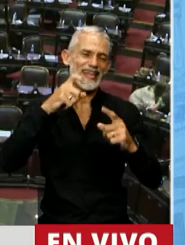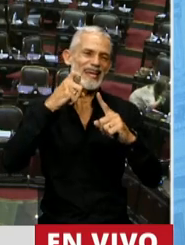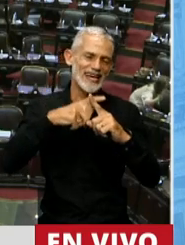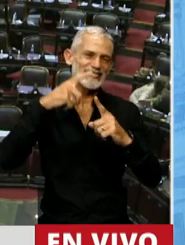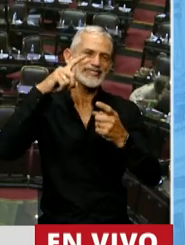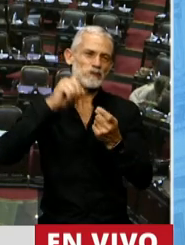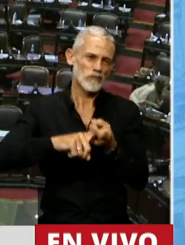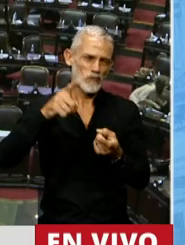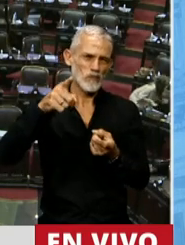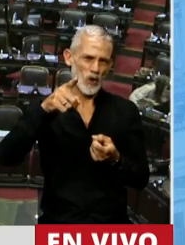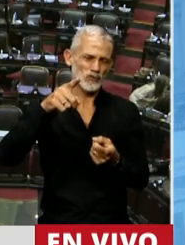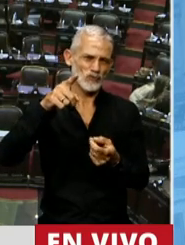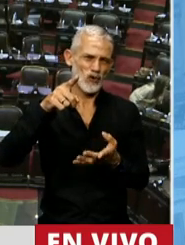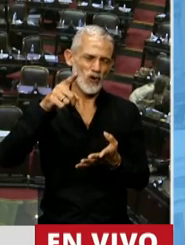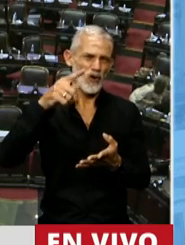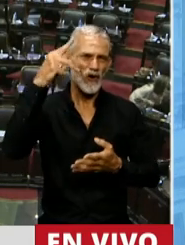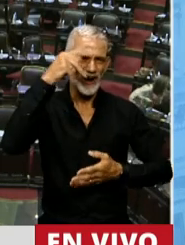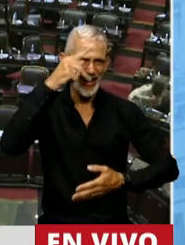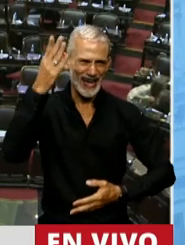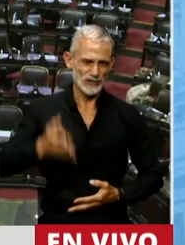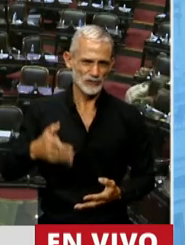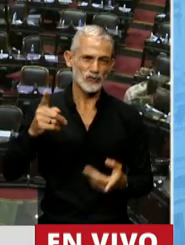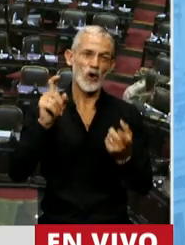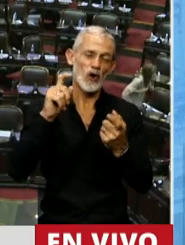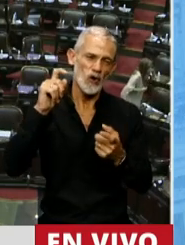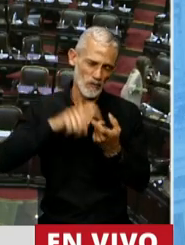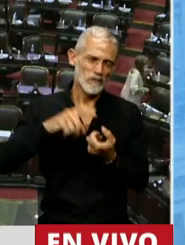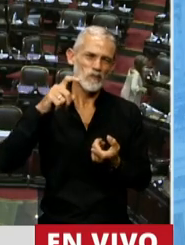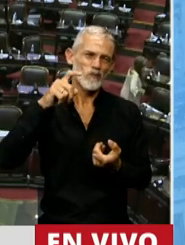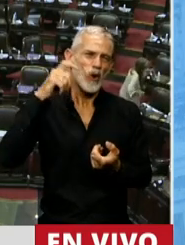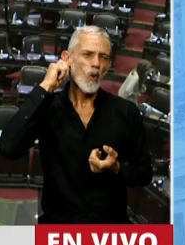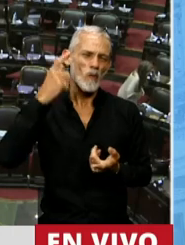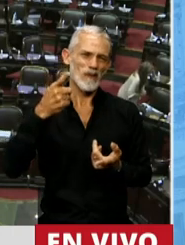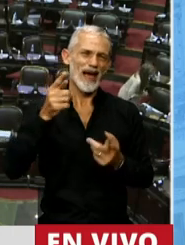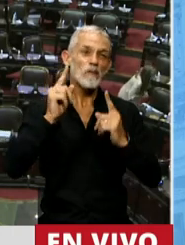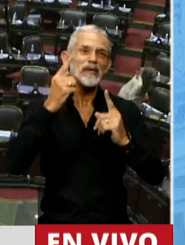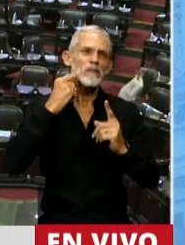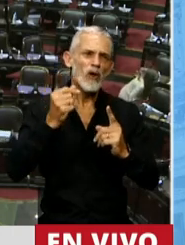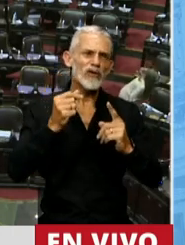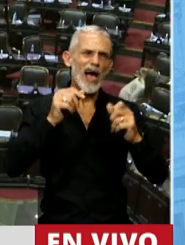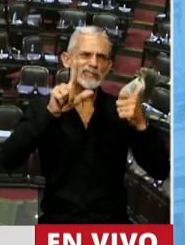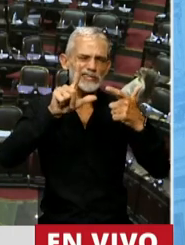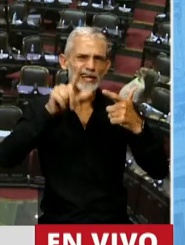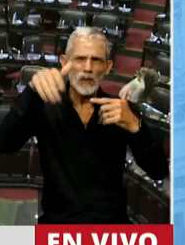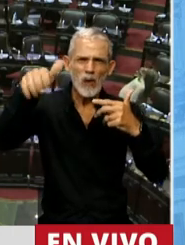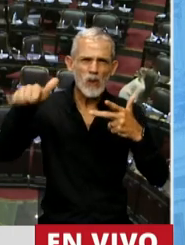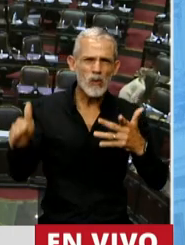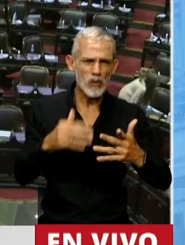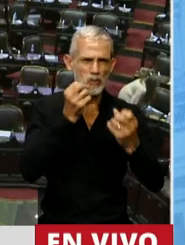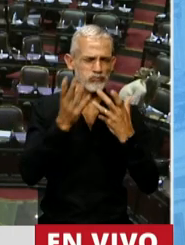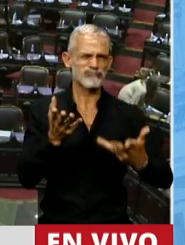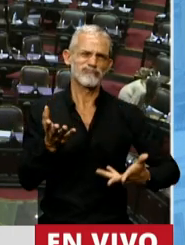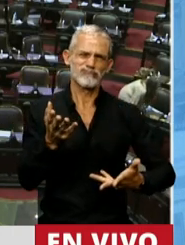un gran presidente de la nación como fue Néstor Kirchner. Esto no se dice, esto no sale, además de